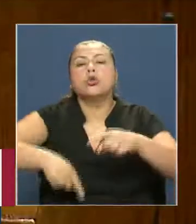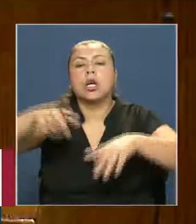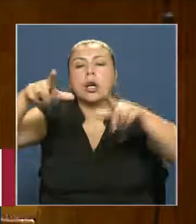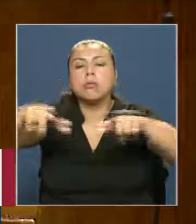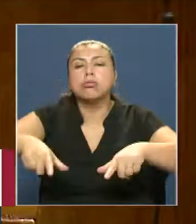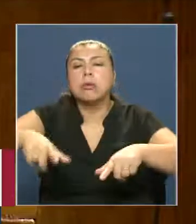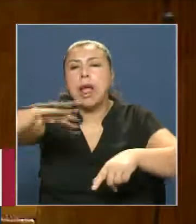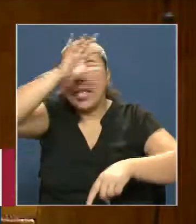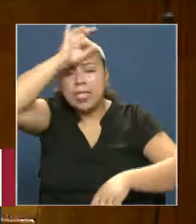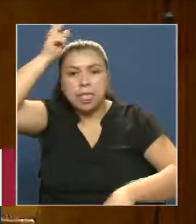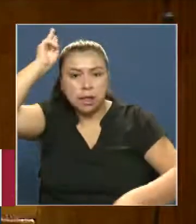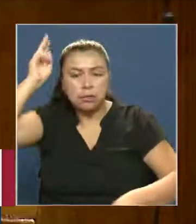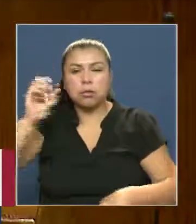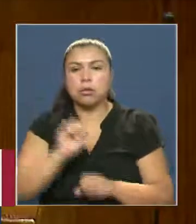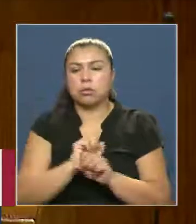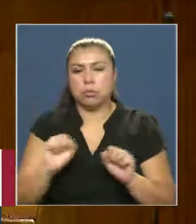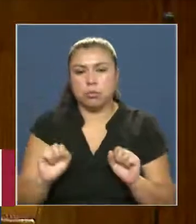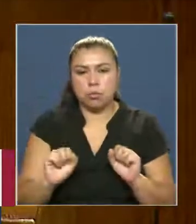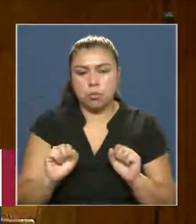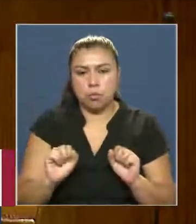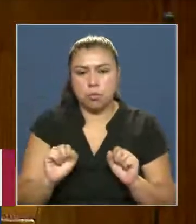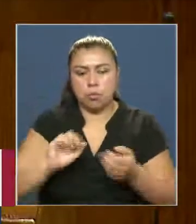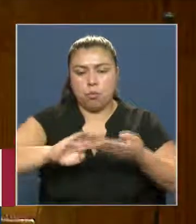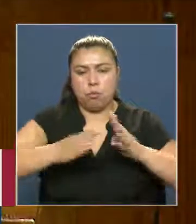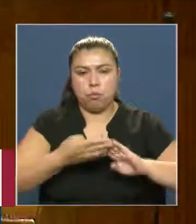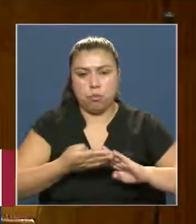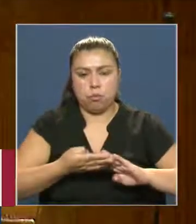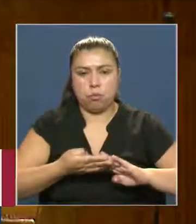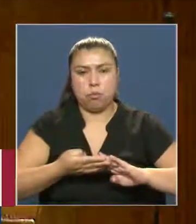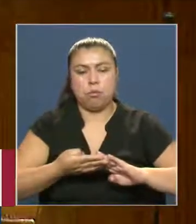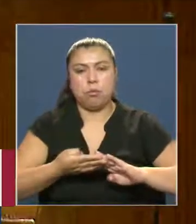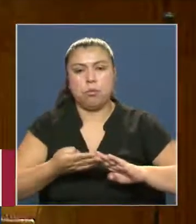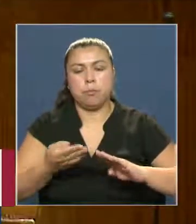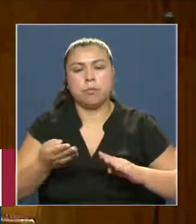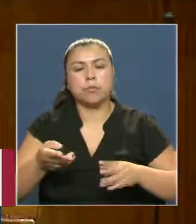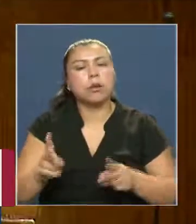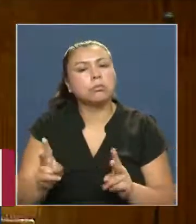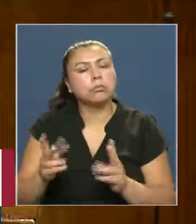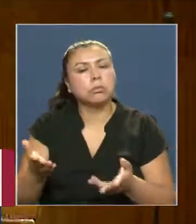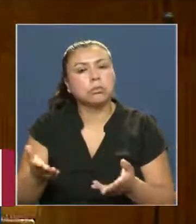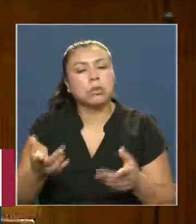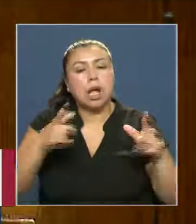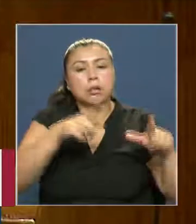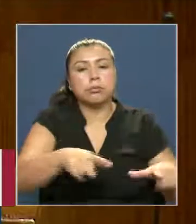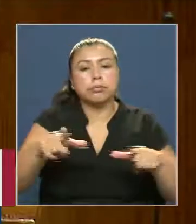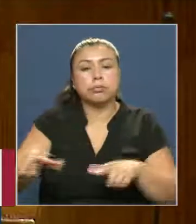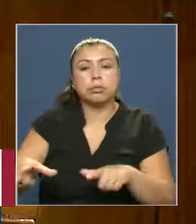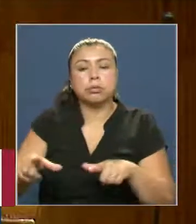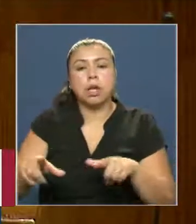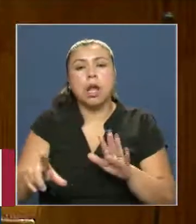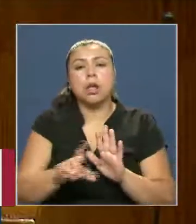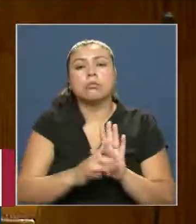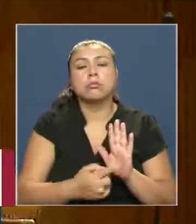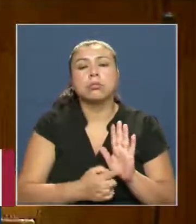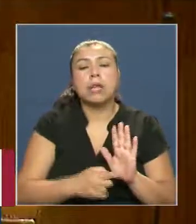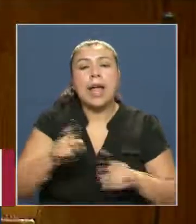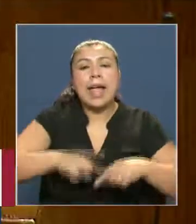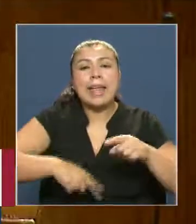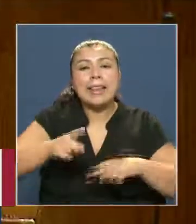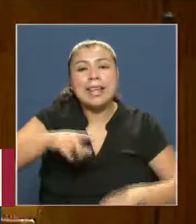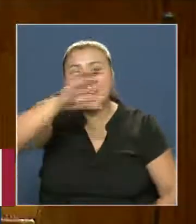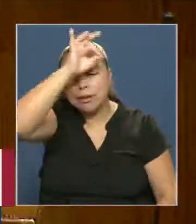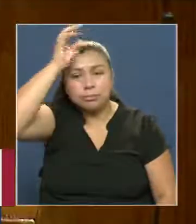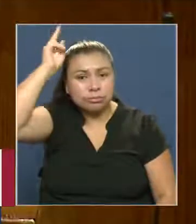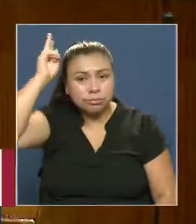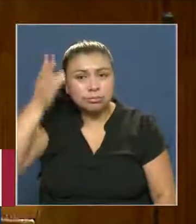ocupantes no correspondan a personas o comunidades indígenas. Respecto a los asentamientos irregulares emplazados en tierra indígena,